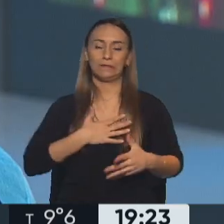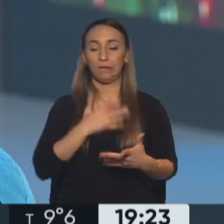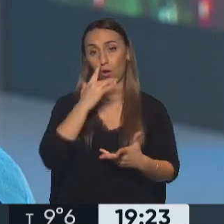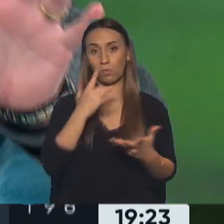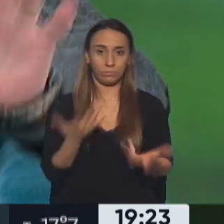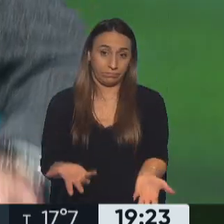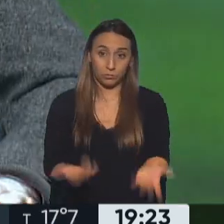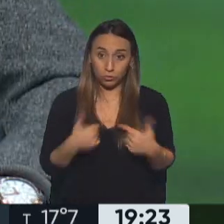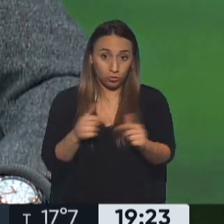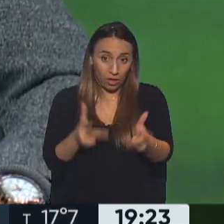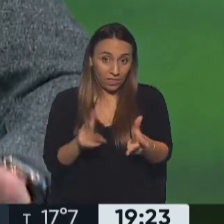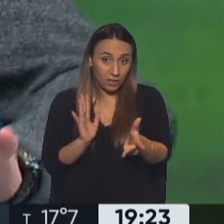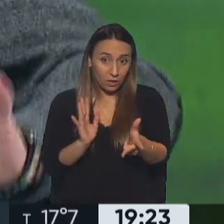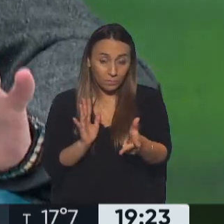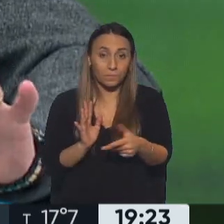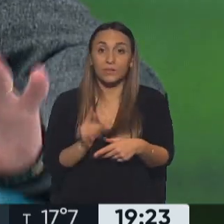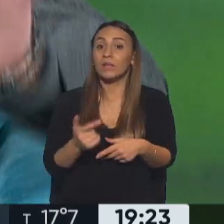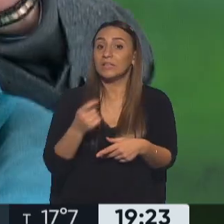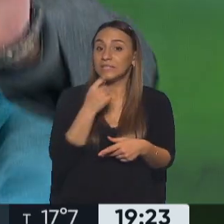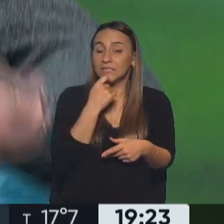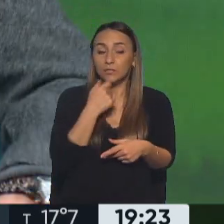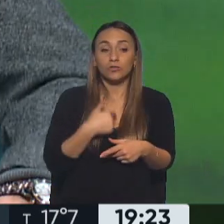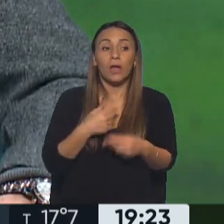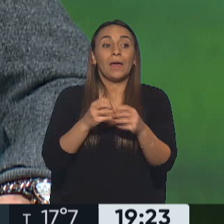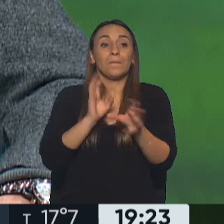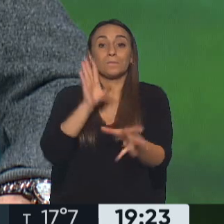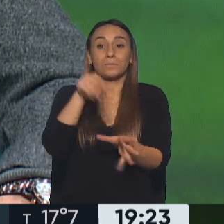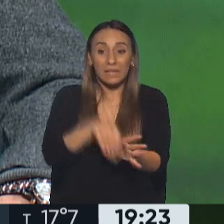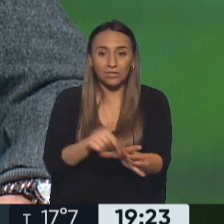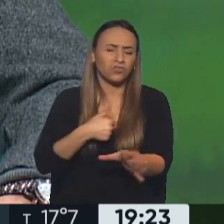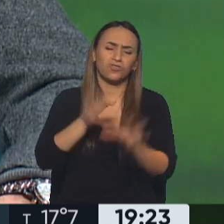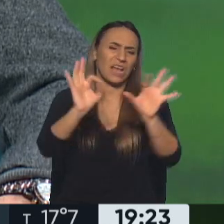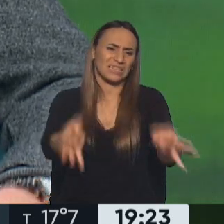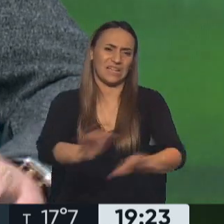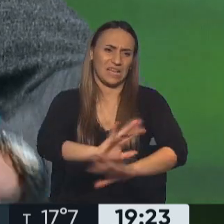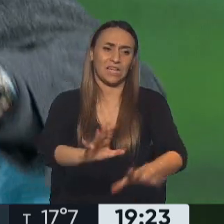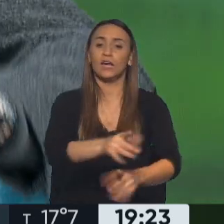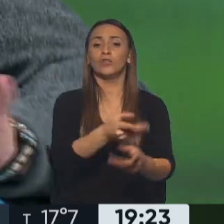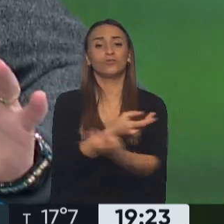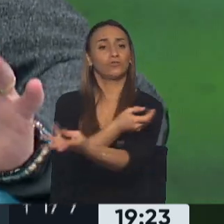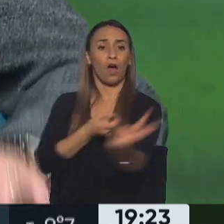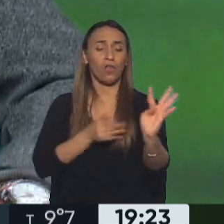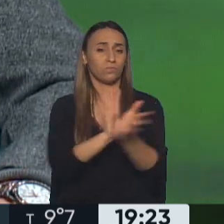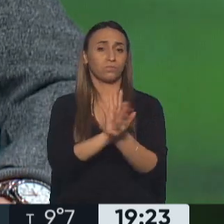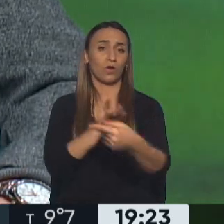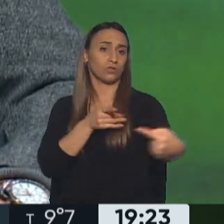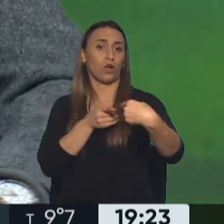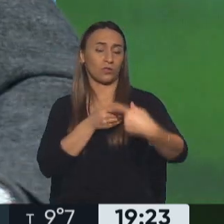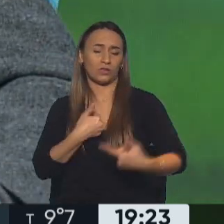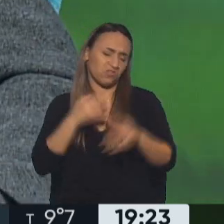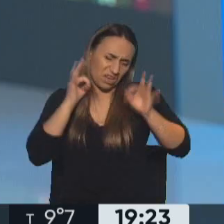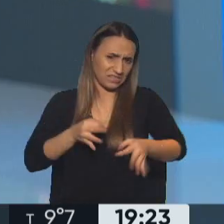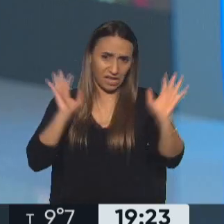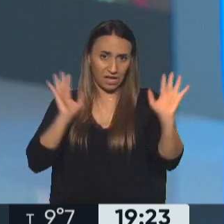bueno yo lo que digo es cuando yo salgo a jugar el partido sé que tengo la hinchada y el réferi en contra entonces esta es la situación